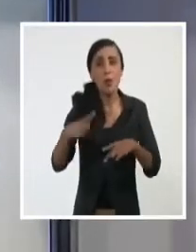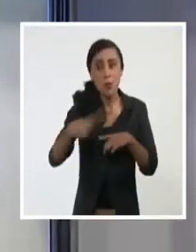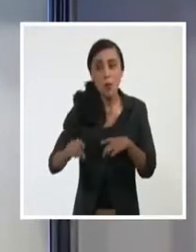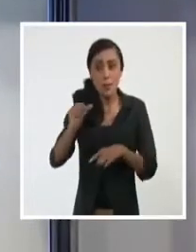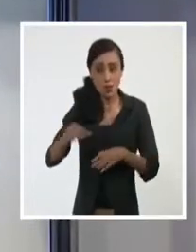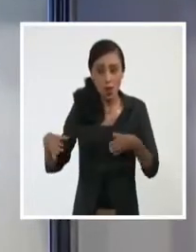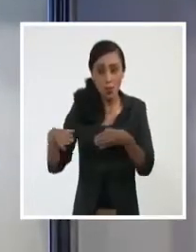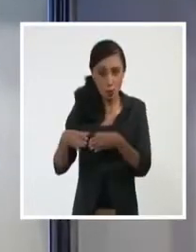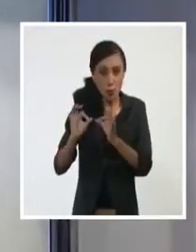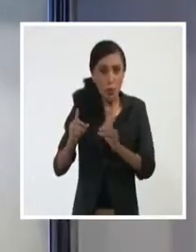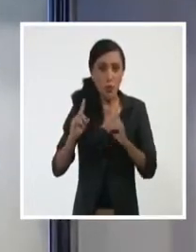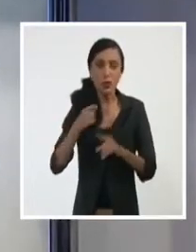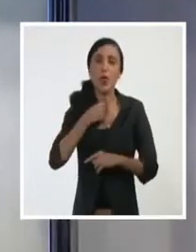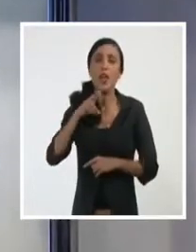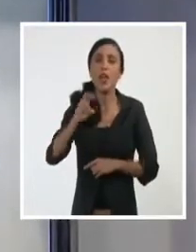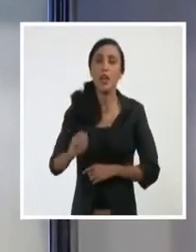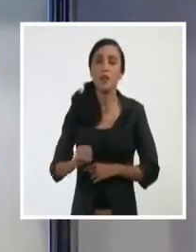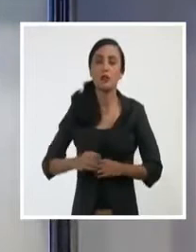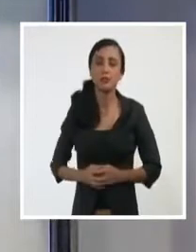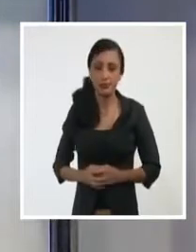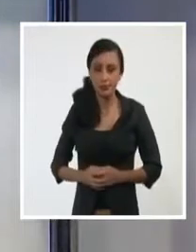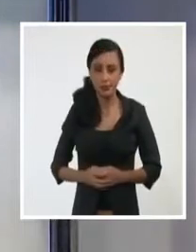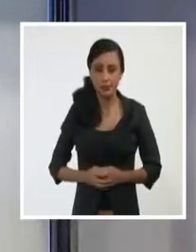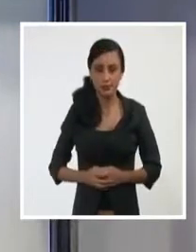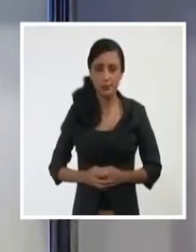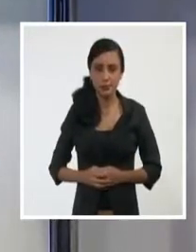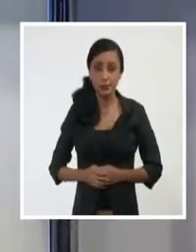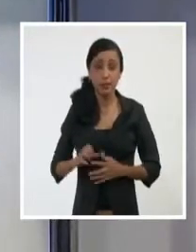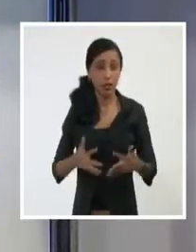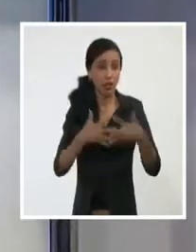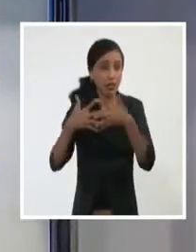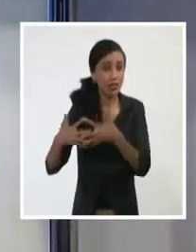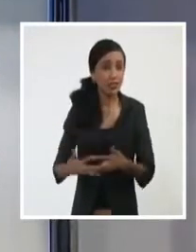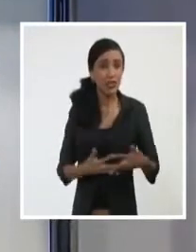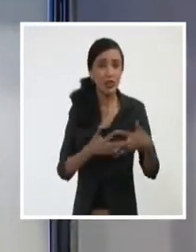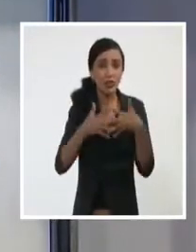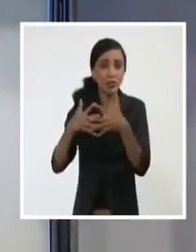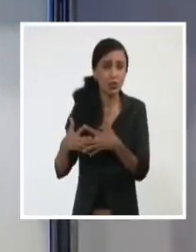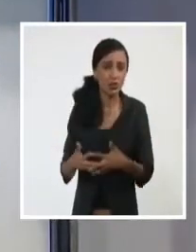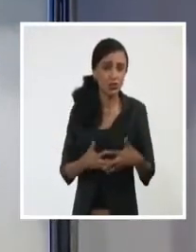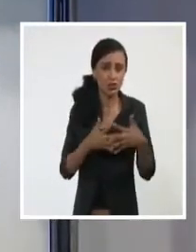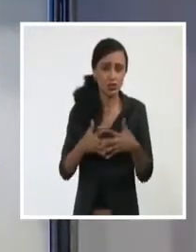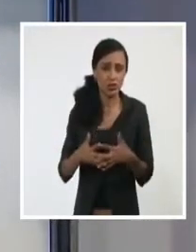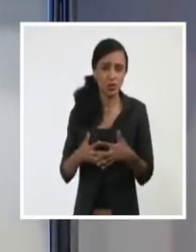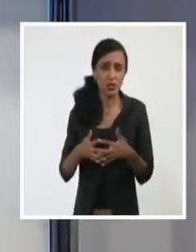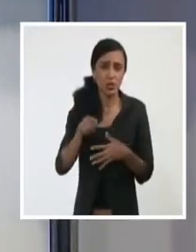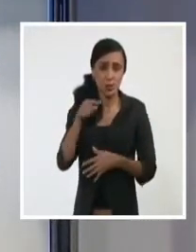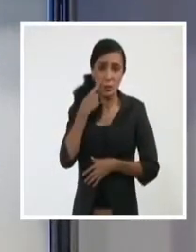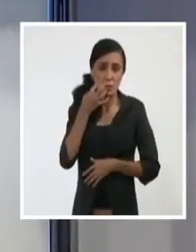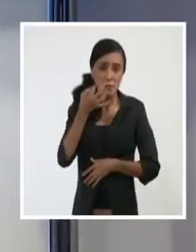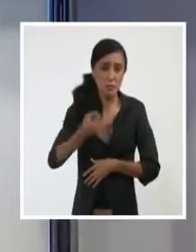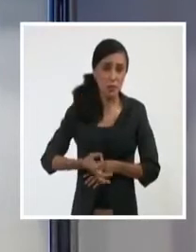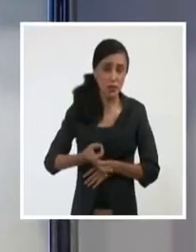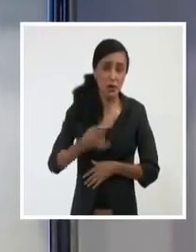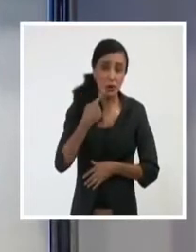pocas semanas. Para colmo de males, a la Casa Blanca le persigue el apellido Castro, ahora